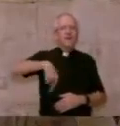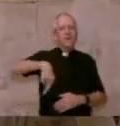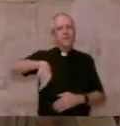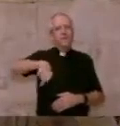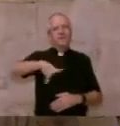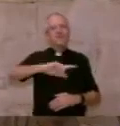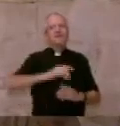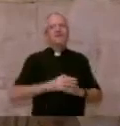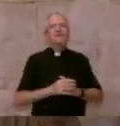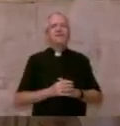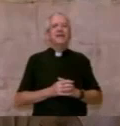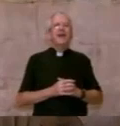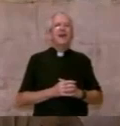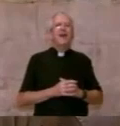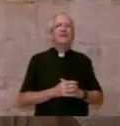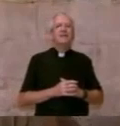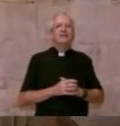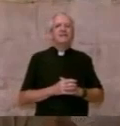Tingueu